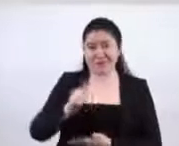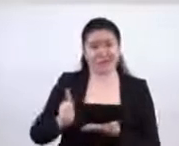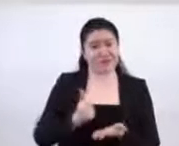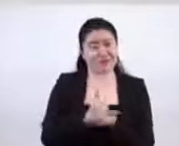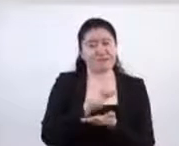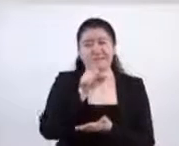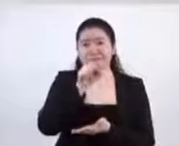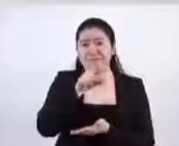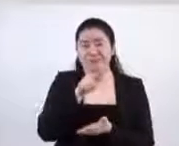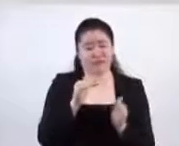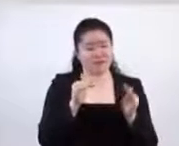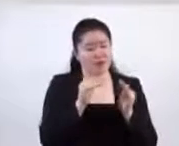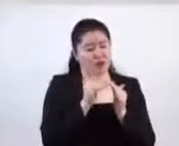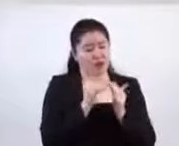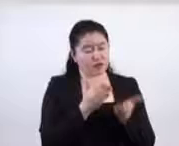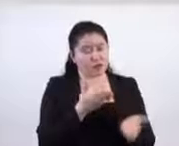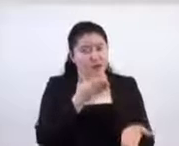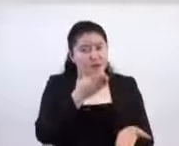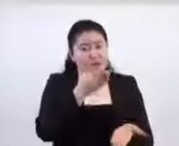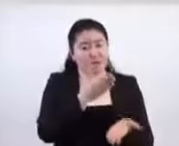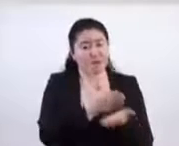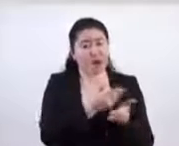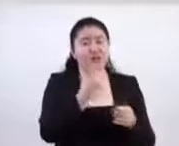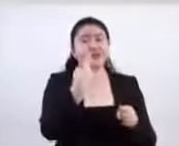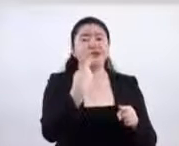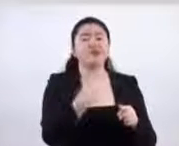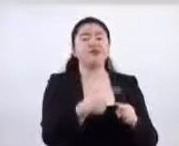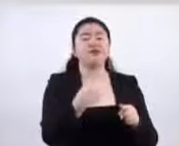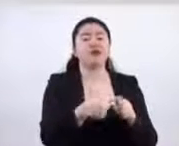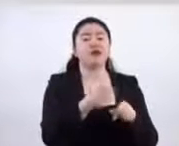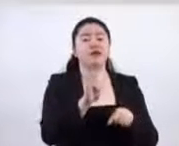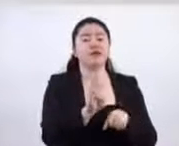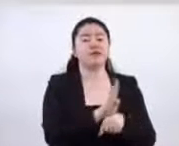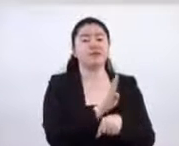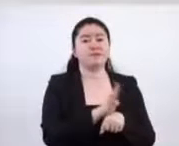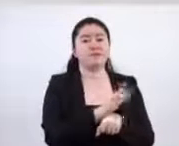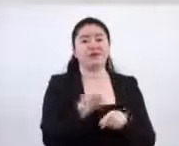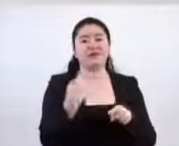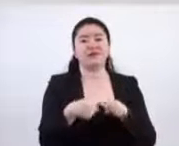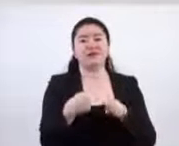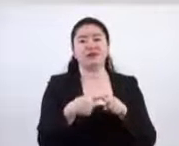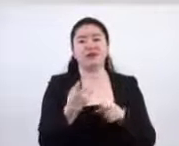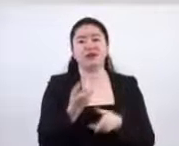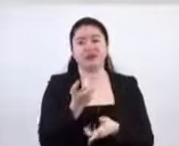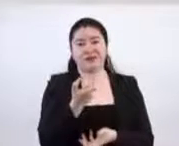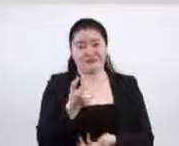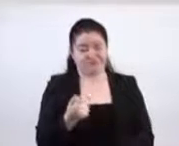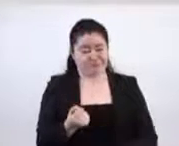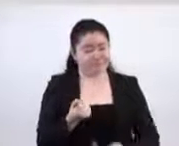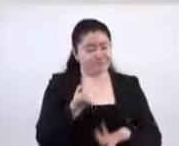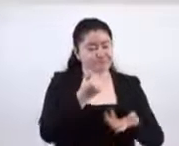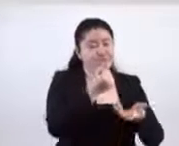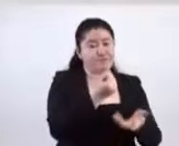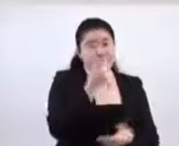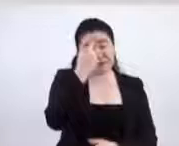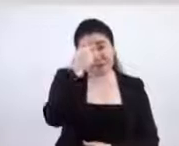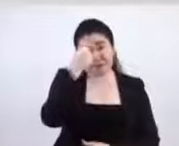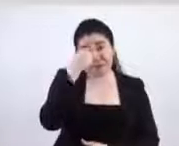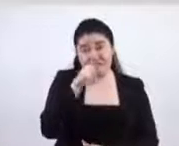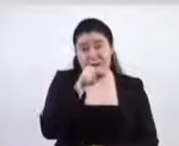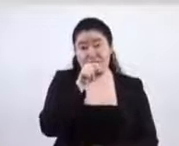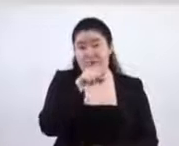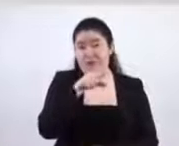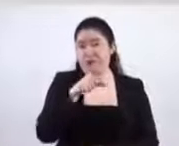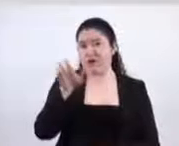directa en sus domicilios quién será la persona beneficiaria, de tal manera que puedan recibir